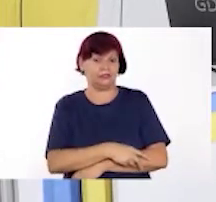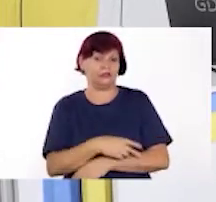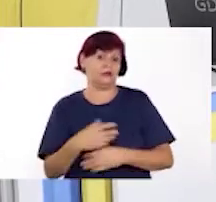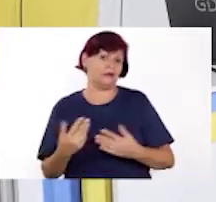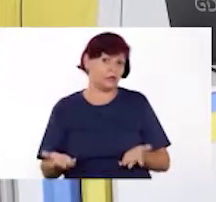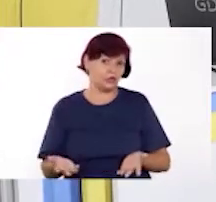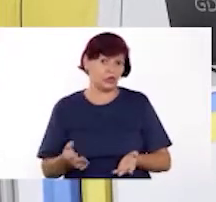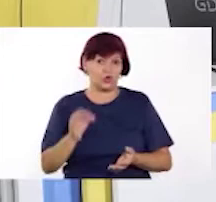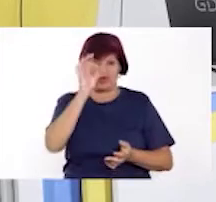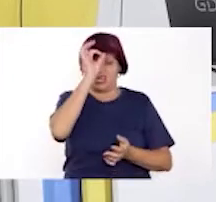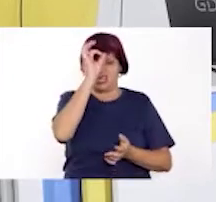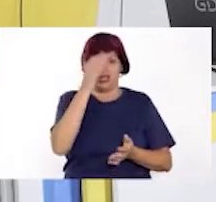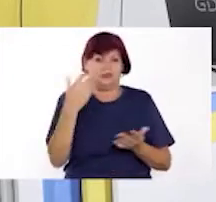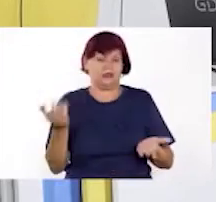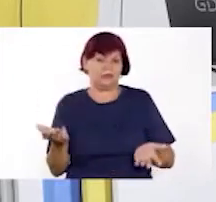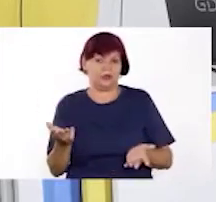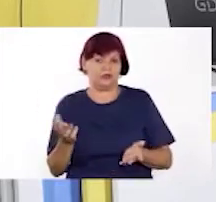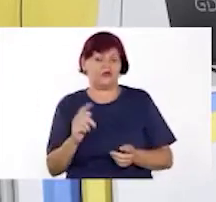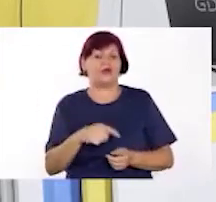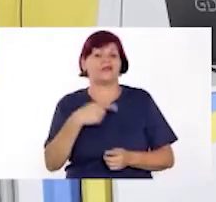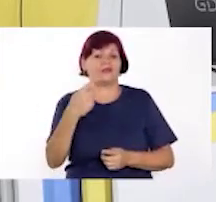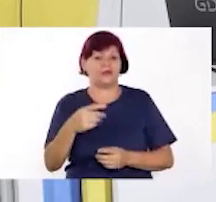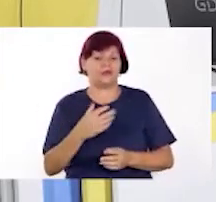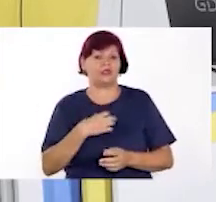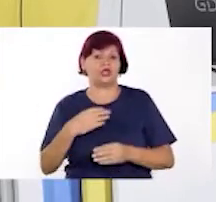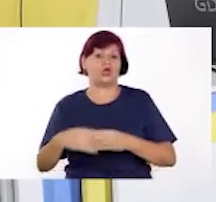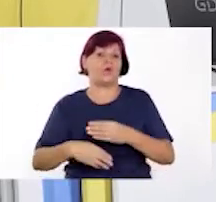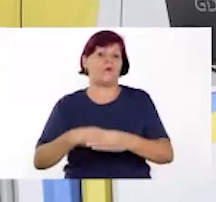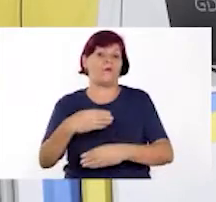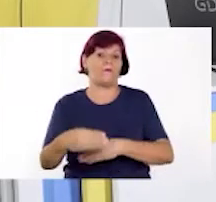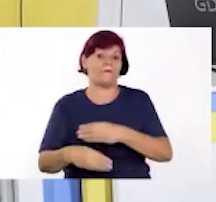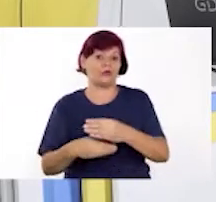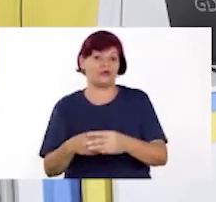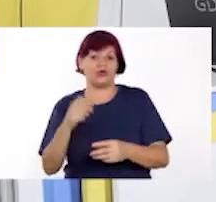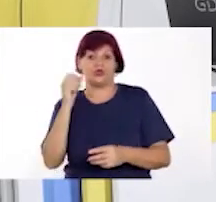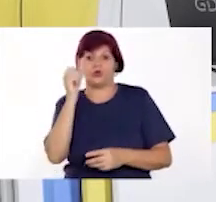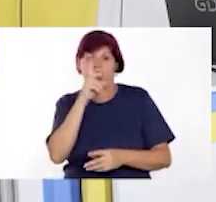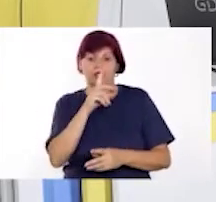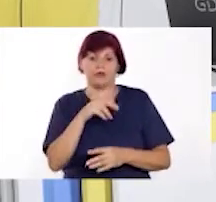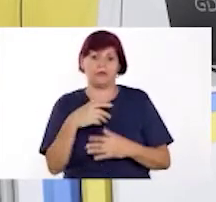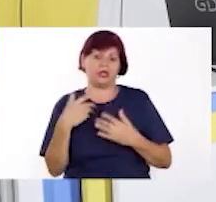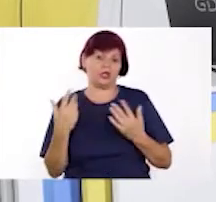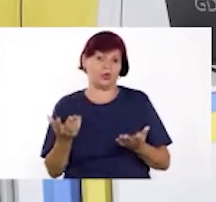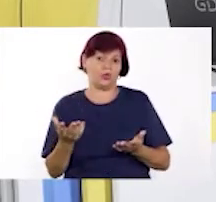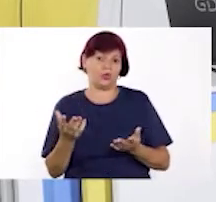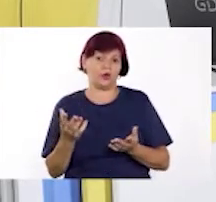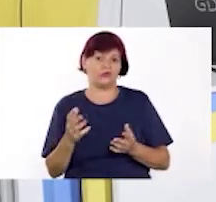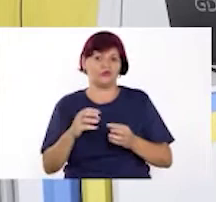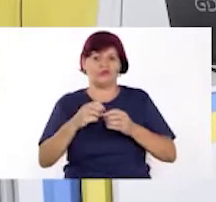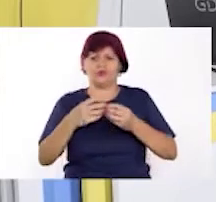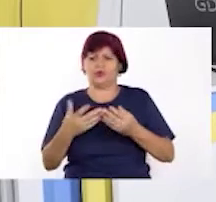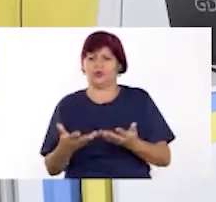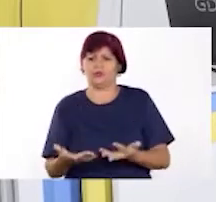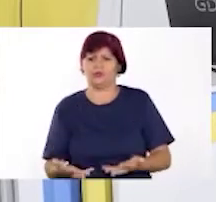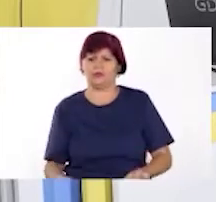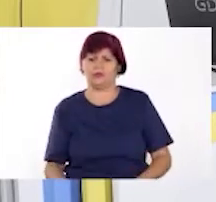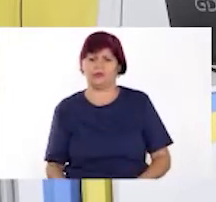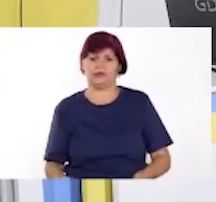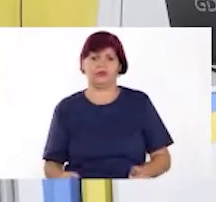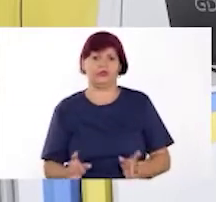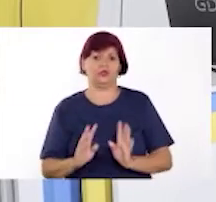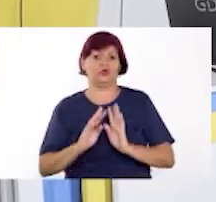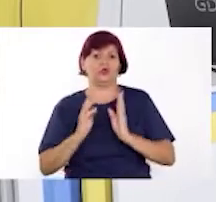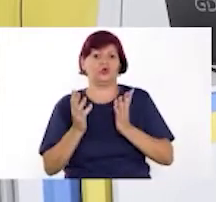Este país va a tener después un proceso que va a concluir con